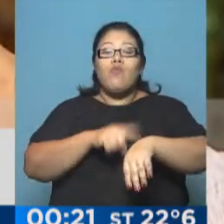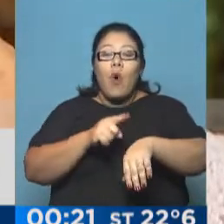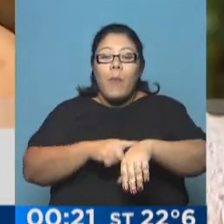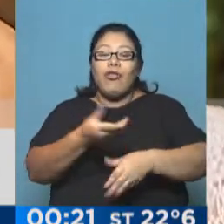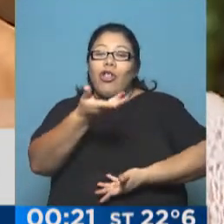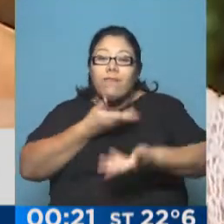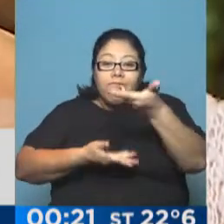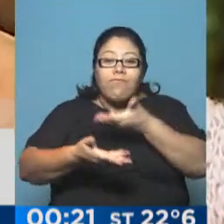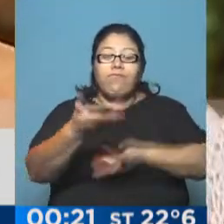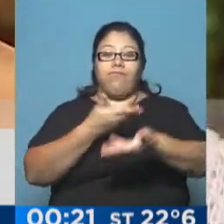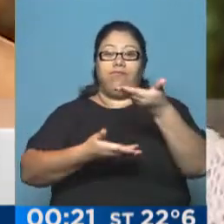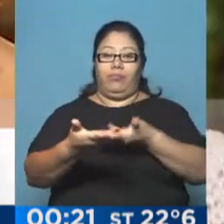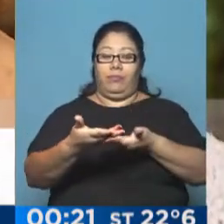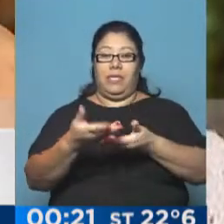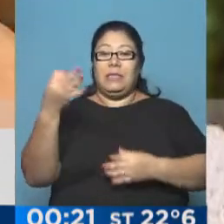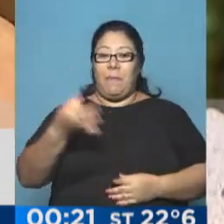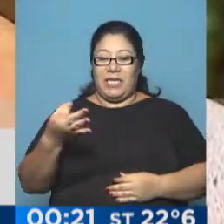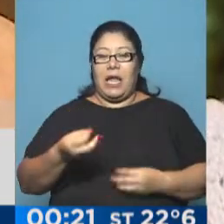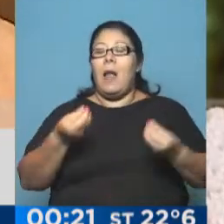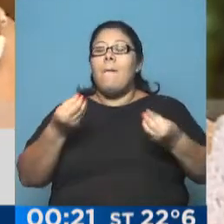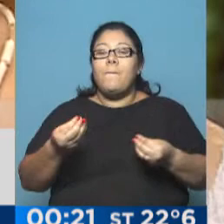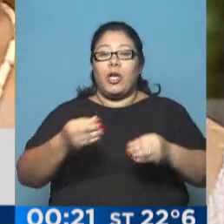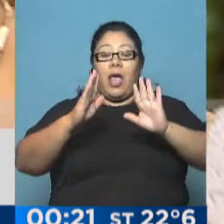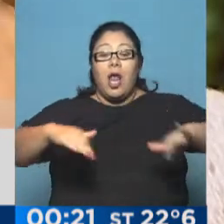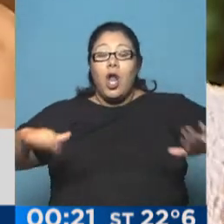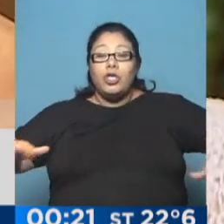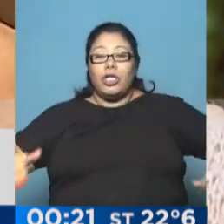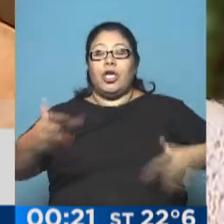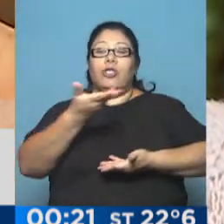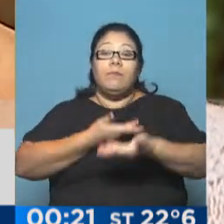extraordinario, porque en ese intercambio los chicos van con...